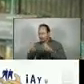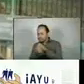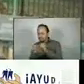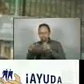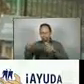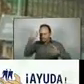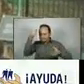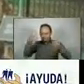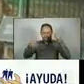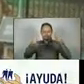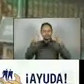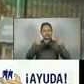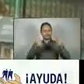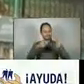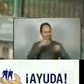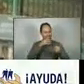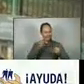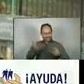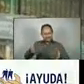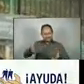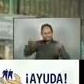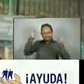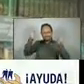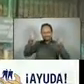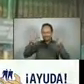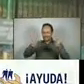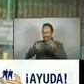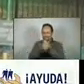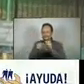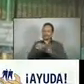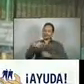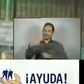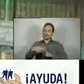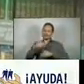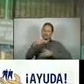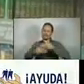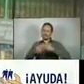Fue una operación, no de rescate realmente, fue una operación de exterminio.